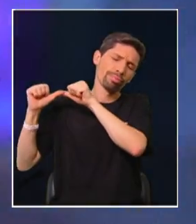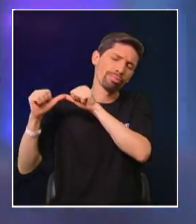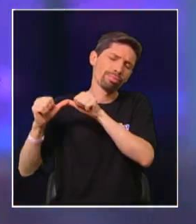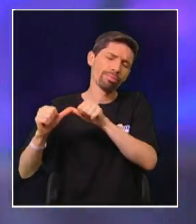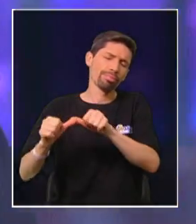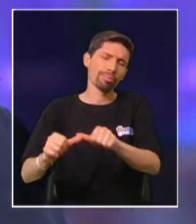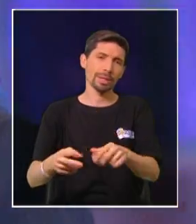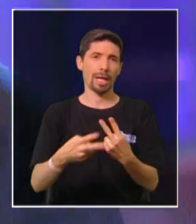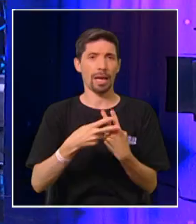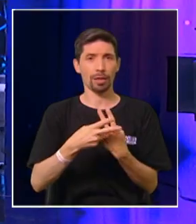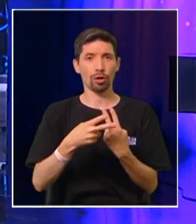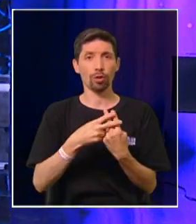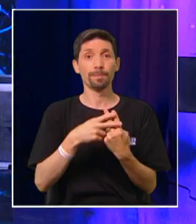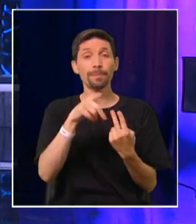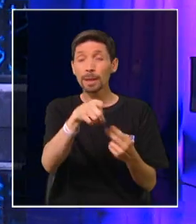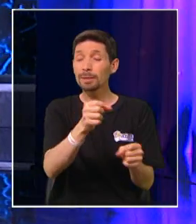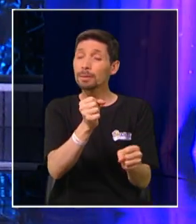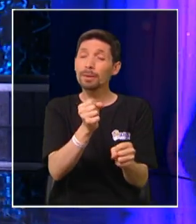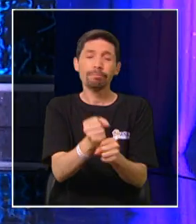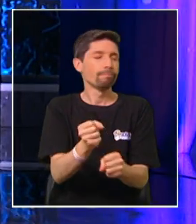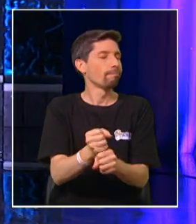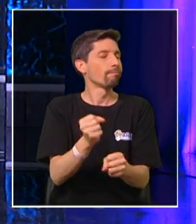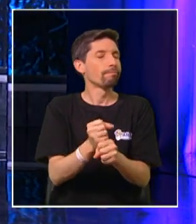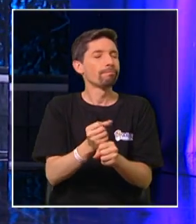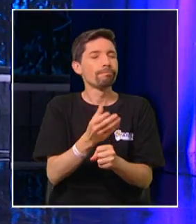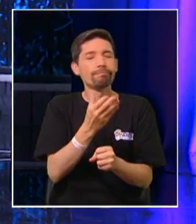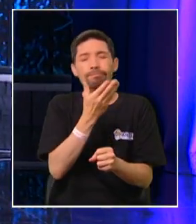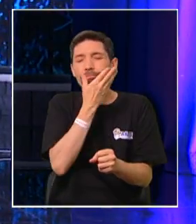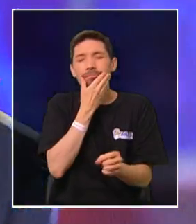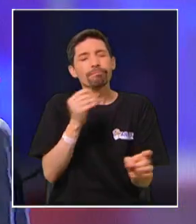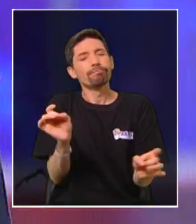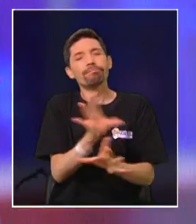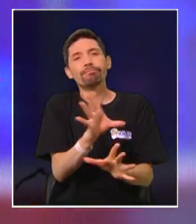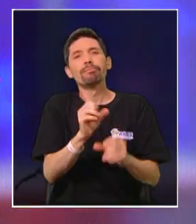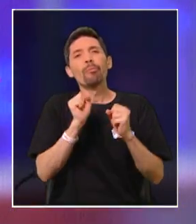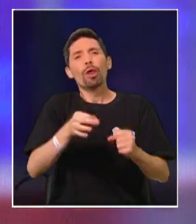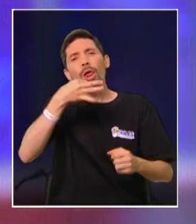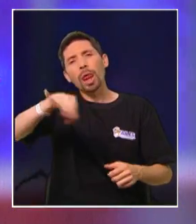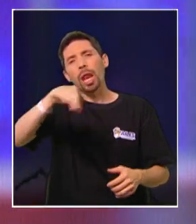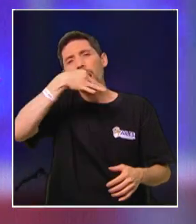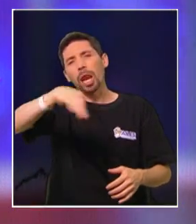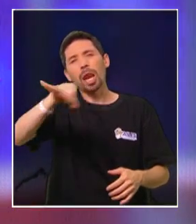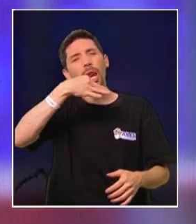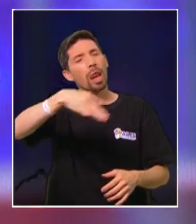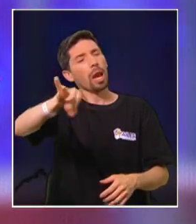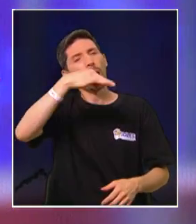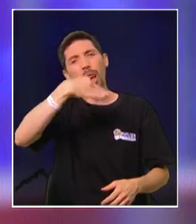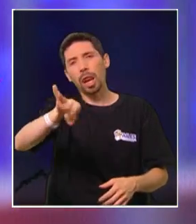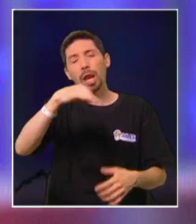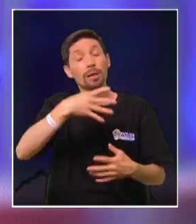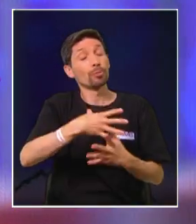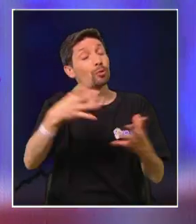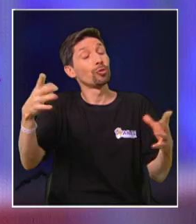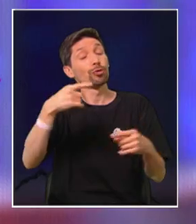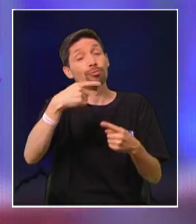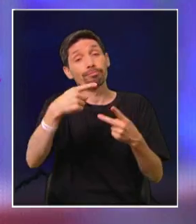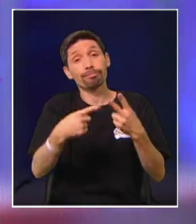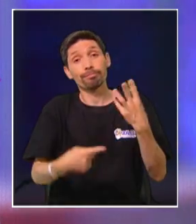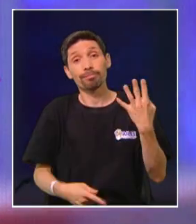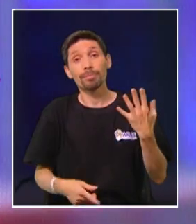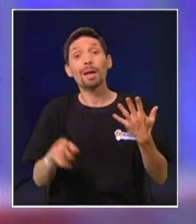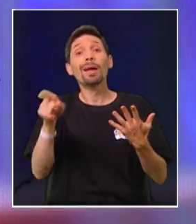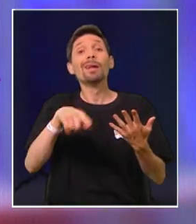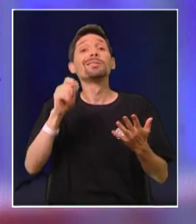esta obra extraordinaria podríamos hablar horas. Somos un ejemplo de lo que logra